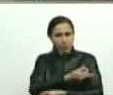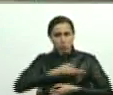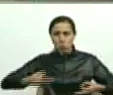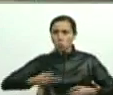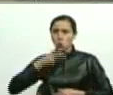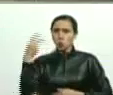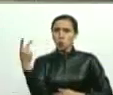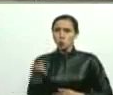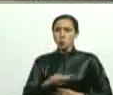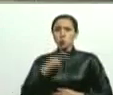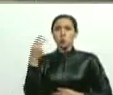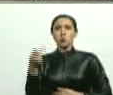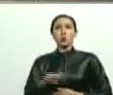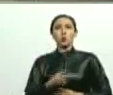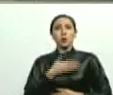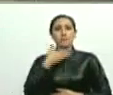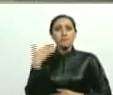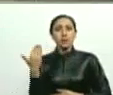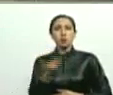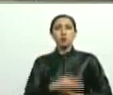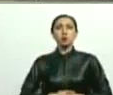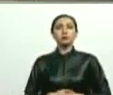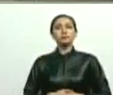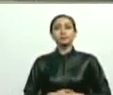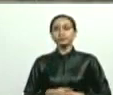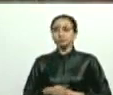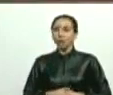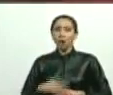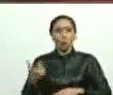mayor eficiencia gubernamental.